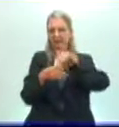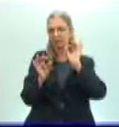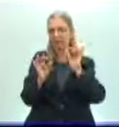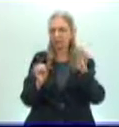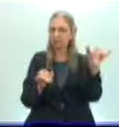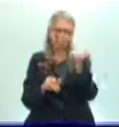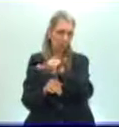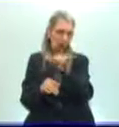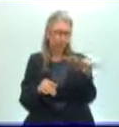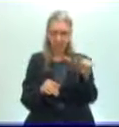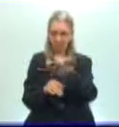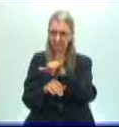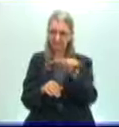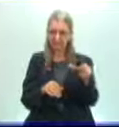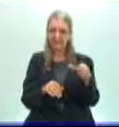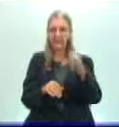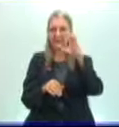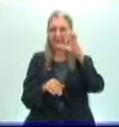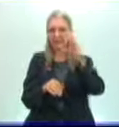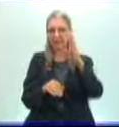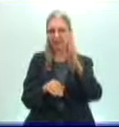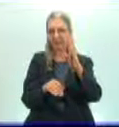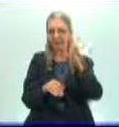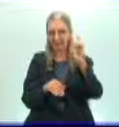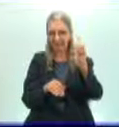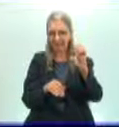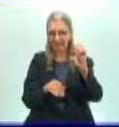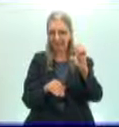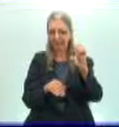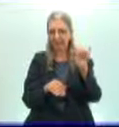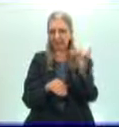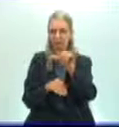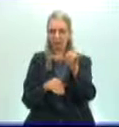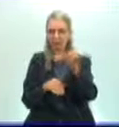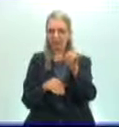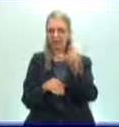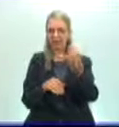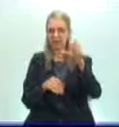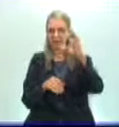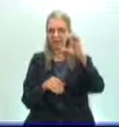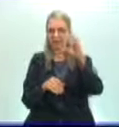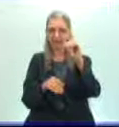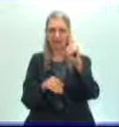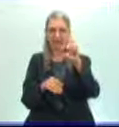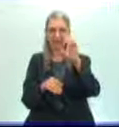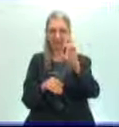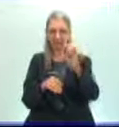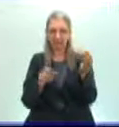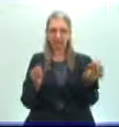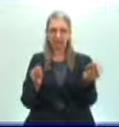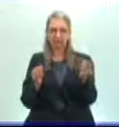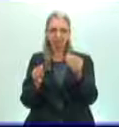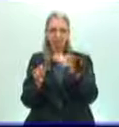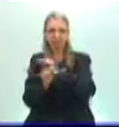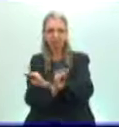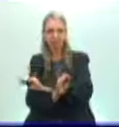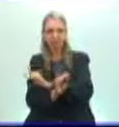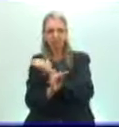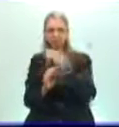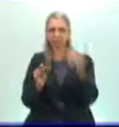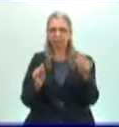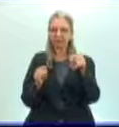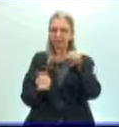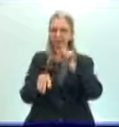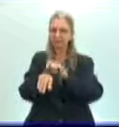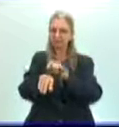podemos concluir que estos dos ángulos van a ser iguales por transitividad. Les doy un breve tiempo para que tomen alguna nota en